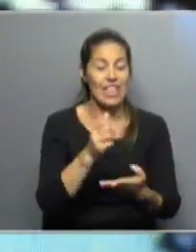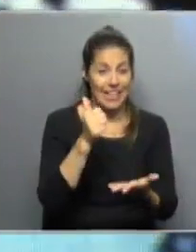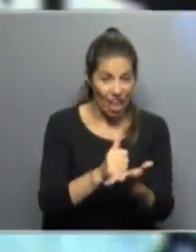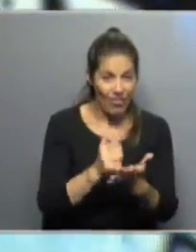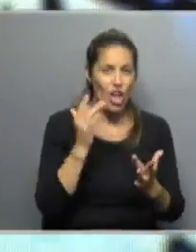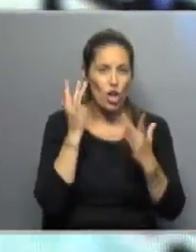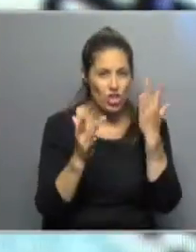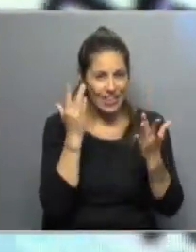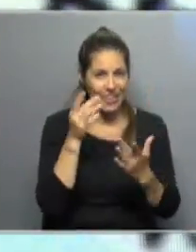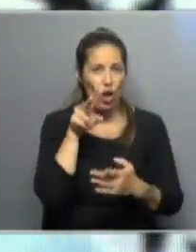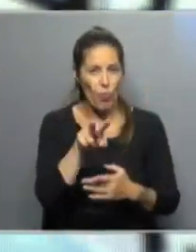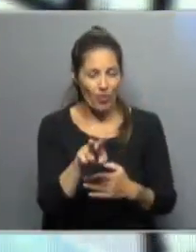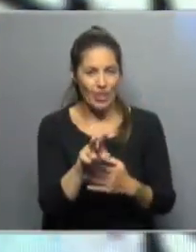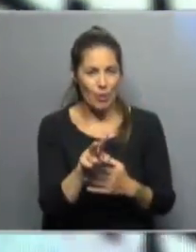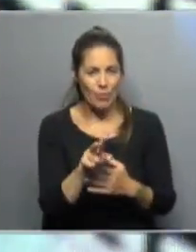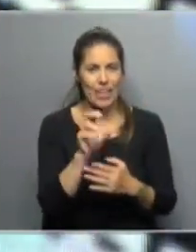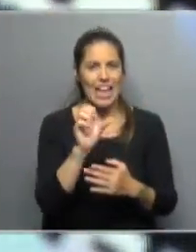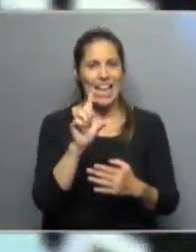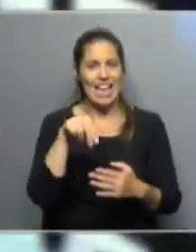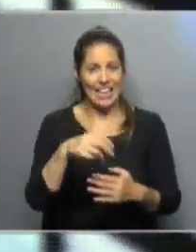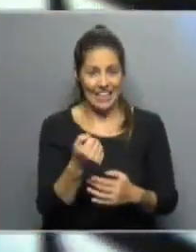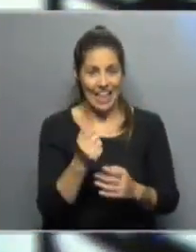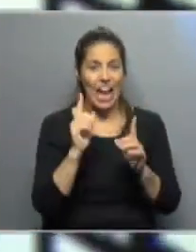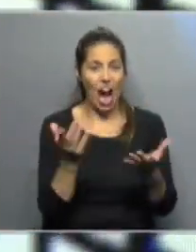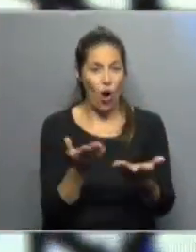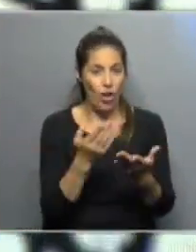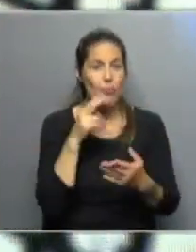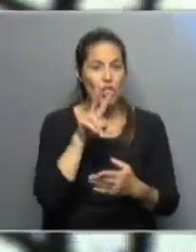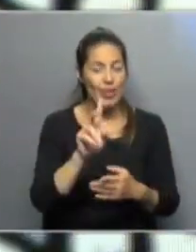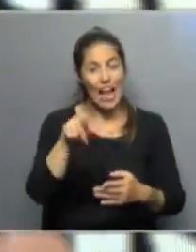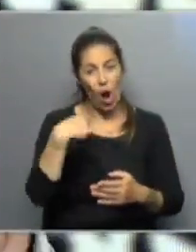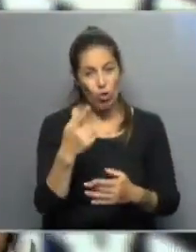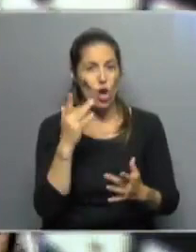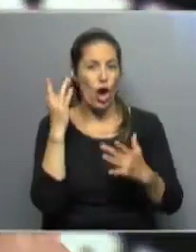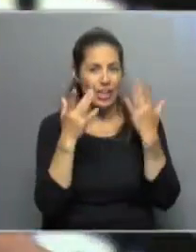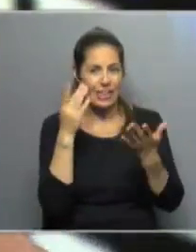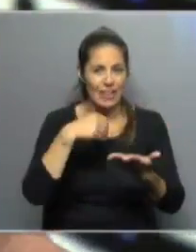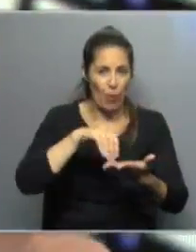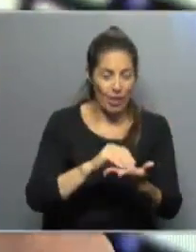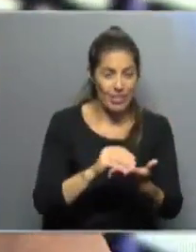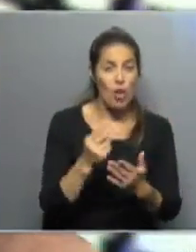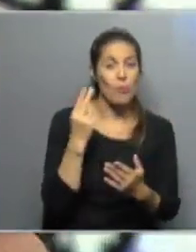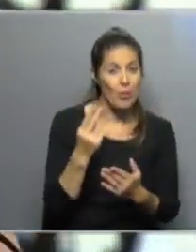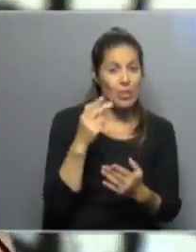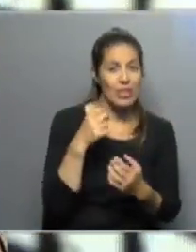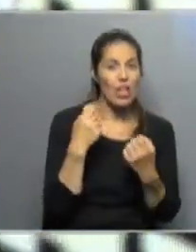de ellos, como veíamos recién a Elena Saccone, y vamos a ver ahora a otro artista más. Y si me permitís,